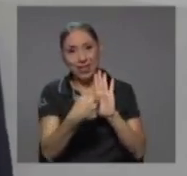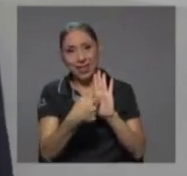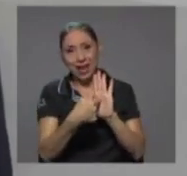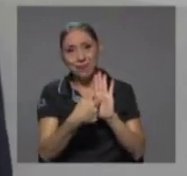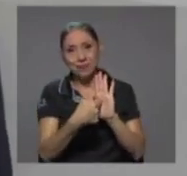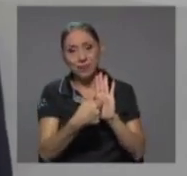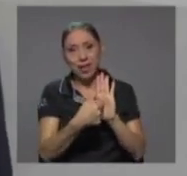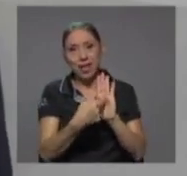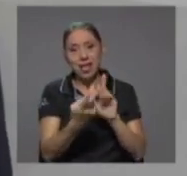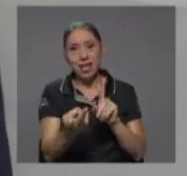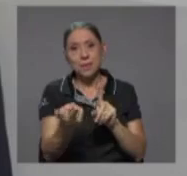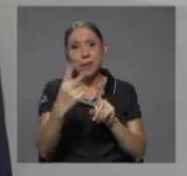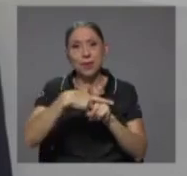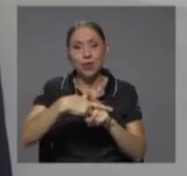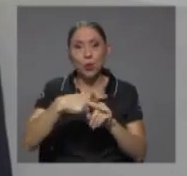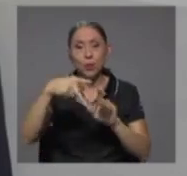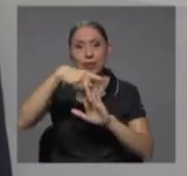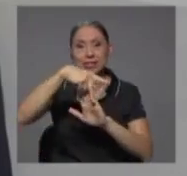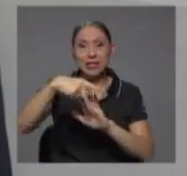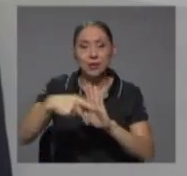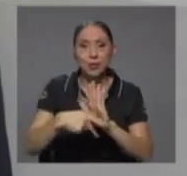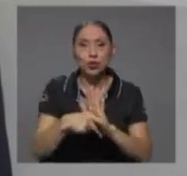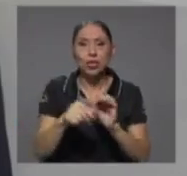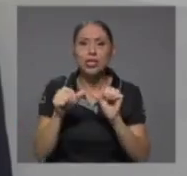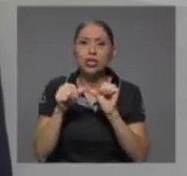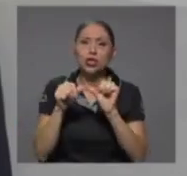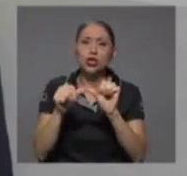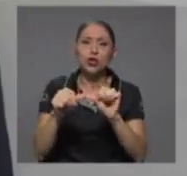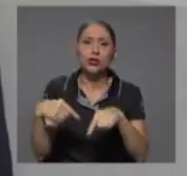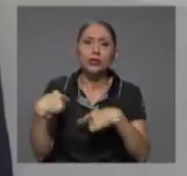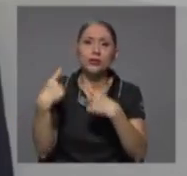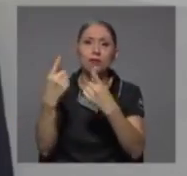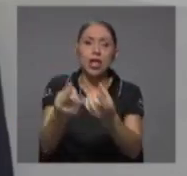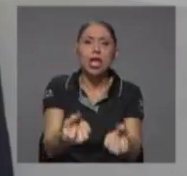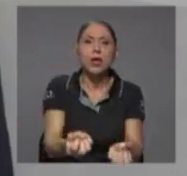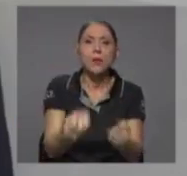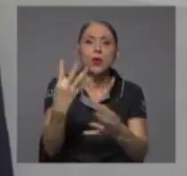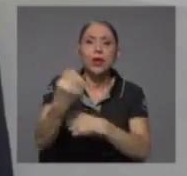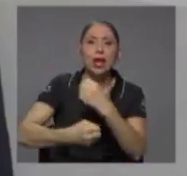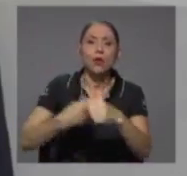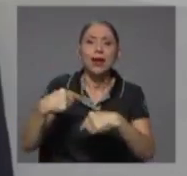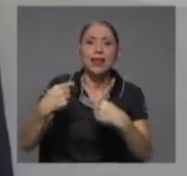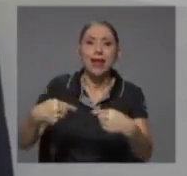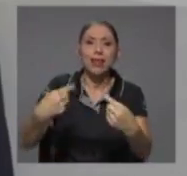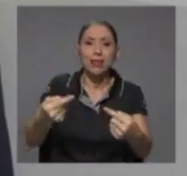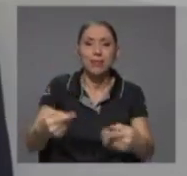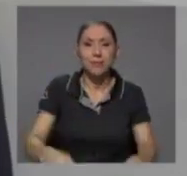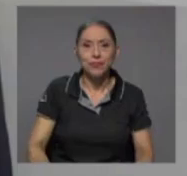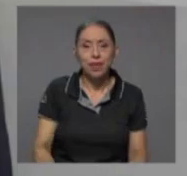implementó los principios de sostenibilidad y plurianualidad y es necesario